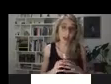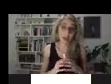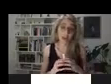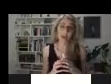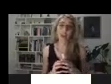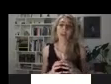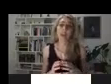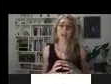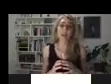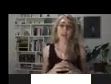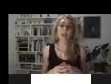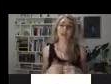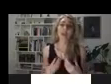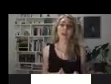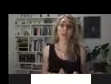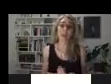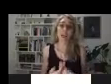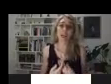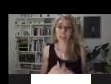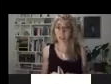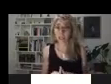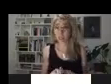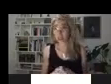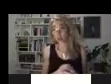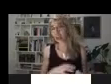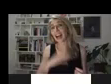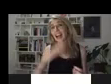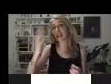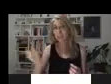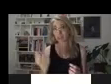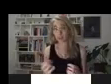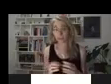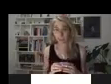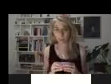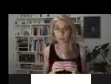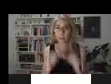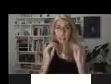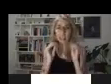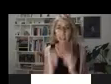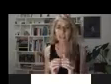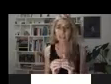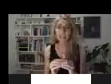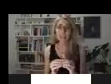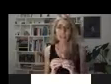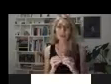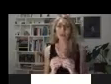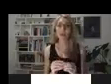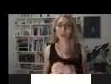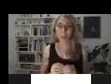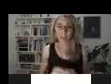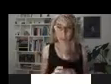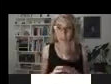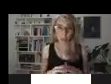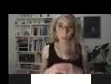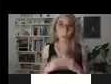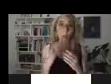2 años casi nuestra vida cotidiana se mediatizó al extremo. En este sentido, a mí me